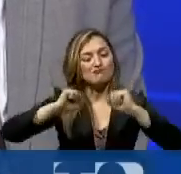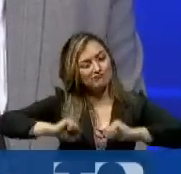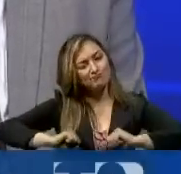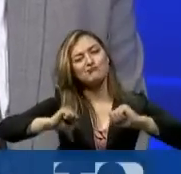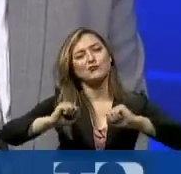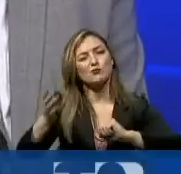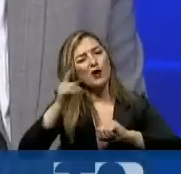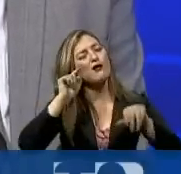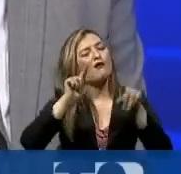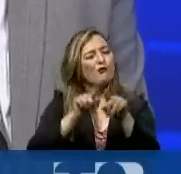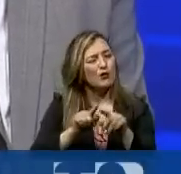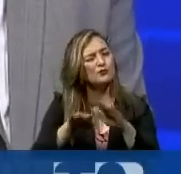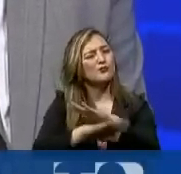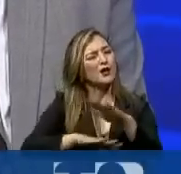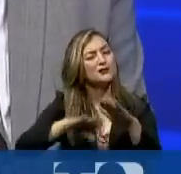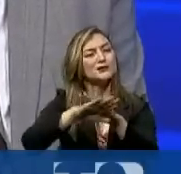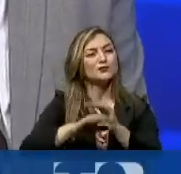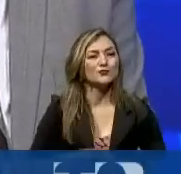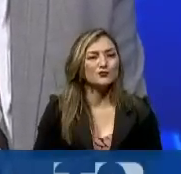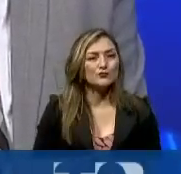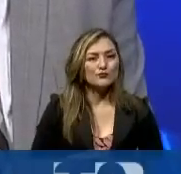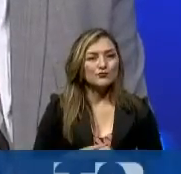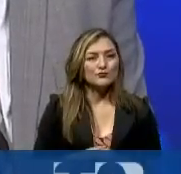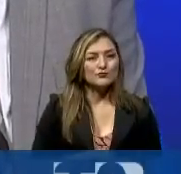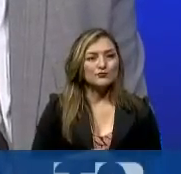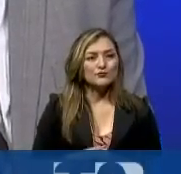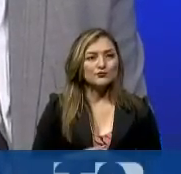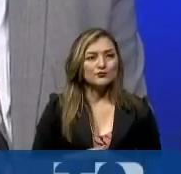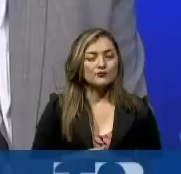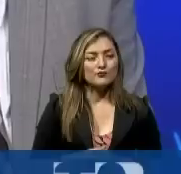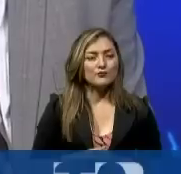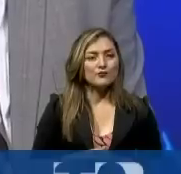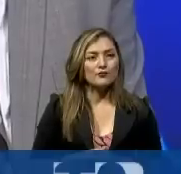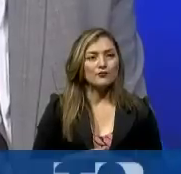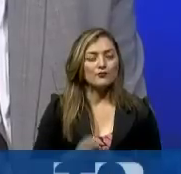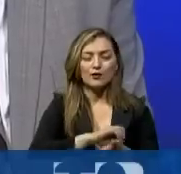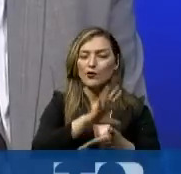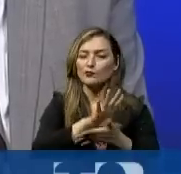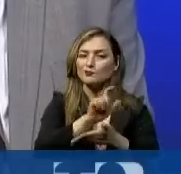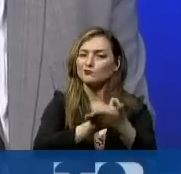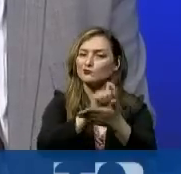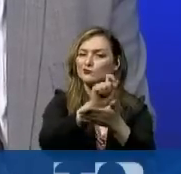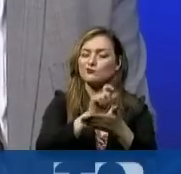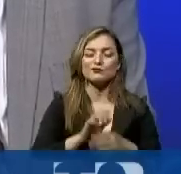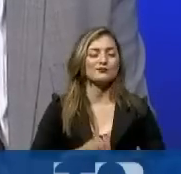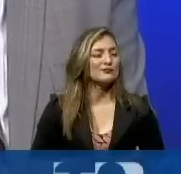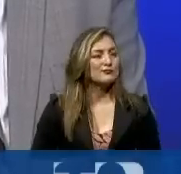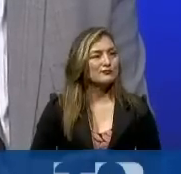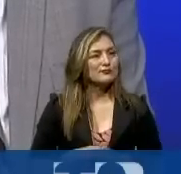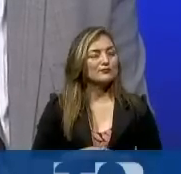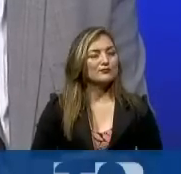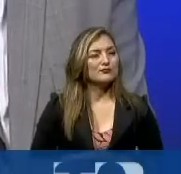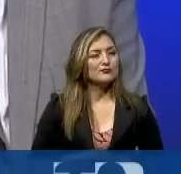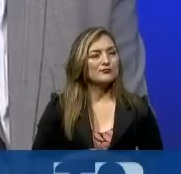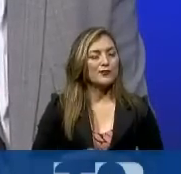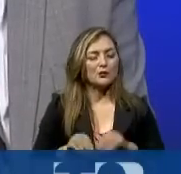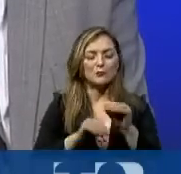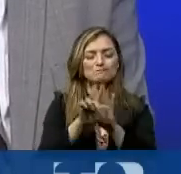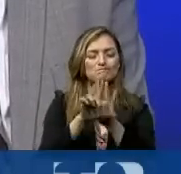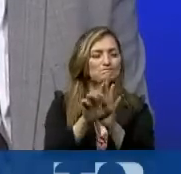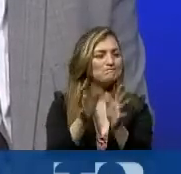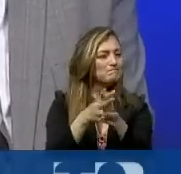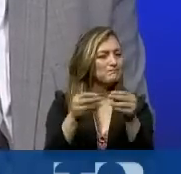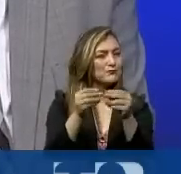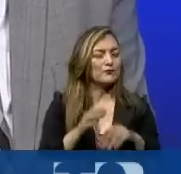poder tener acuerdos mínimos, una base mínima para proyectarnos a una legislación que pueda ser aprobada en la Asamblea Nacional. Y usted ya ha mantenido reuniones también con la